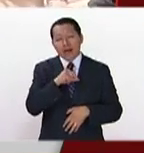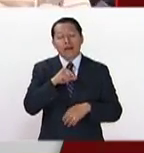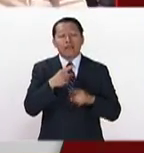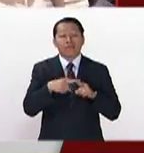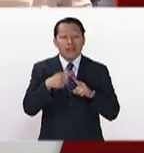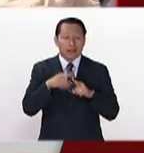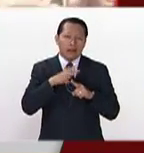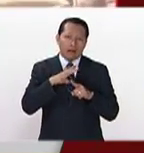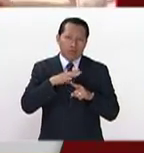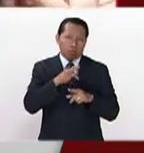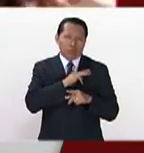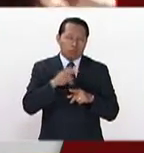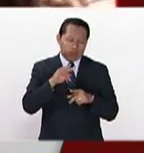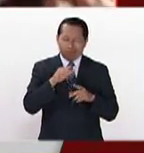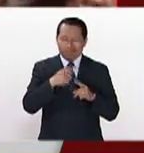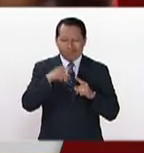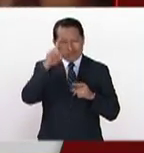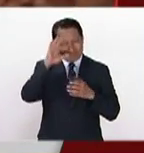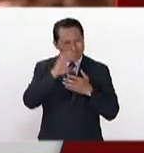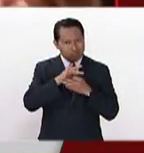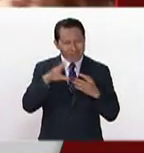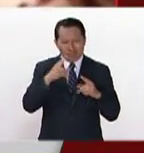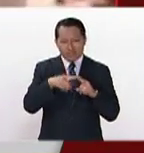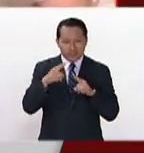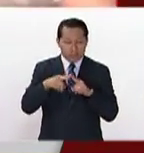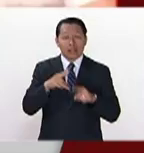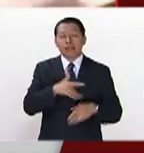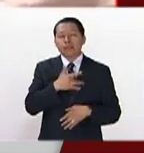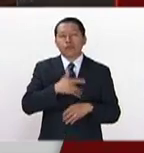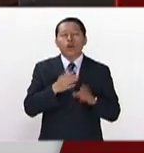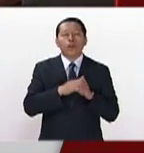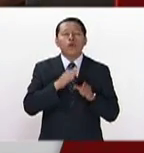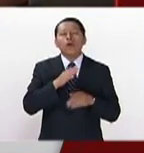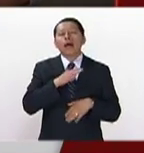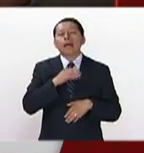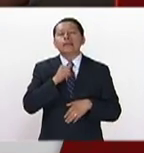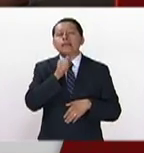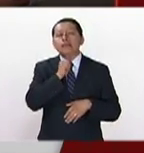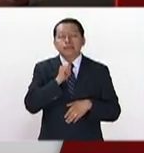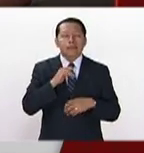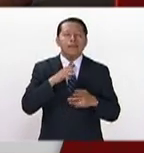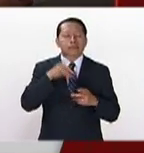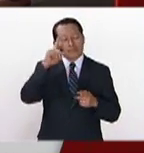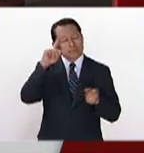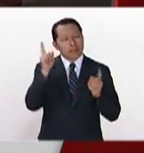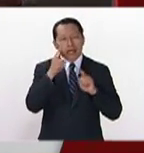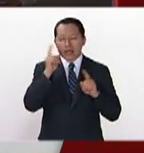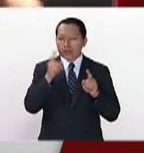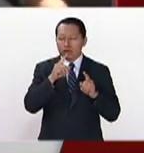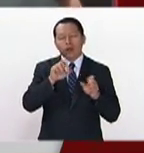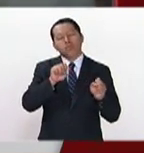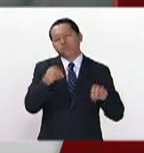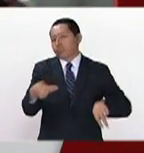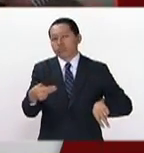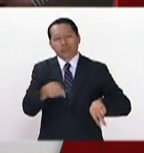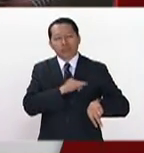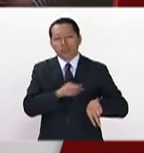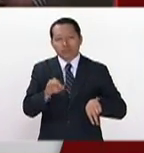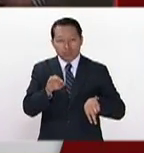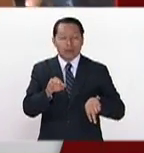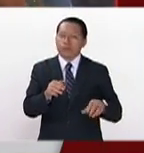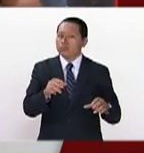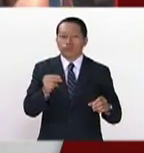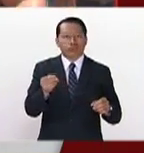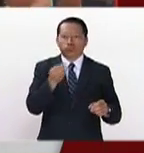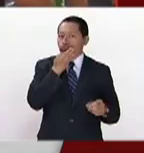al golpe de calor. Todo esto, si empezamos con síntomas como sed, mareo, visión borrosa o que se desmaya la persona,